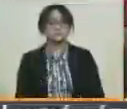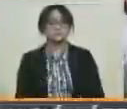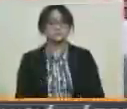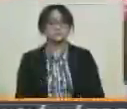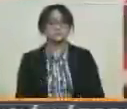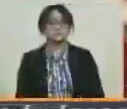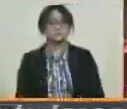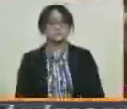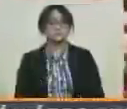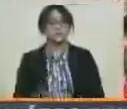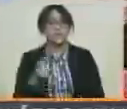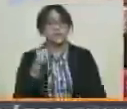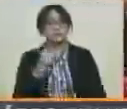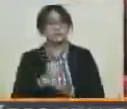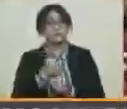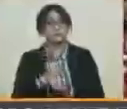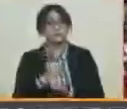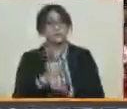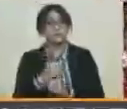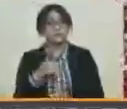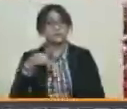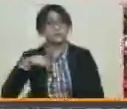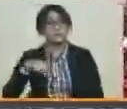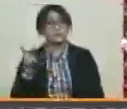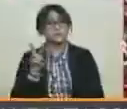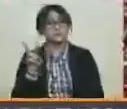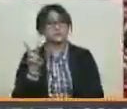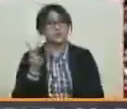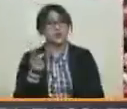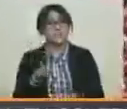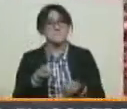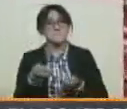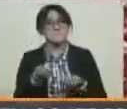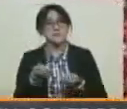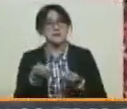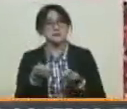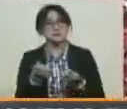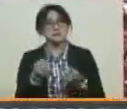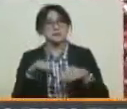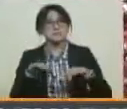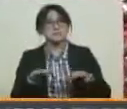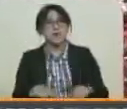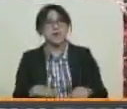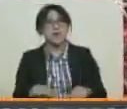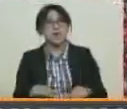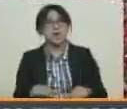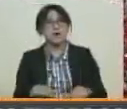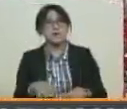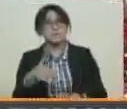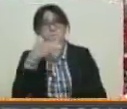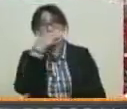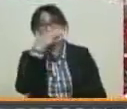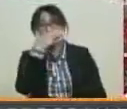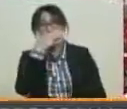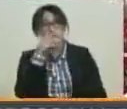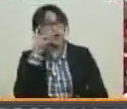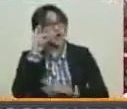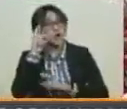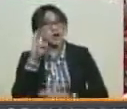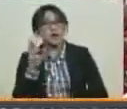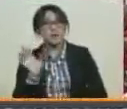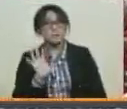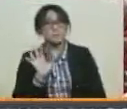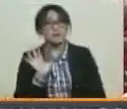Tenemos un reto para nuestro país. Es que los precios están congelados. Es que las mafias no respetan